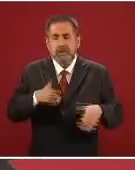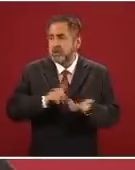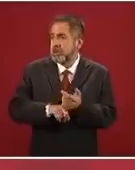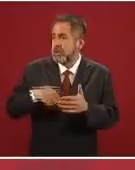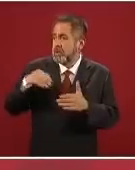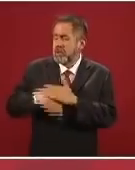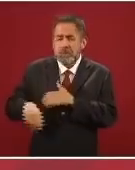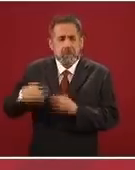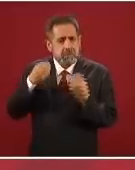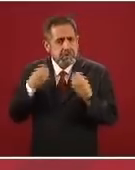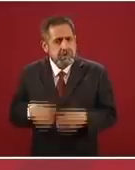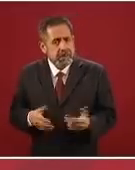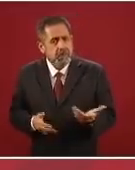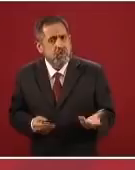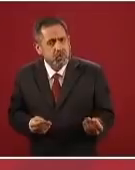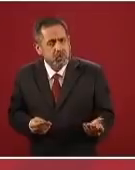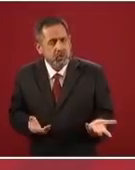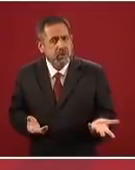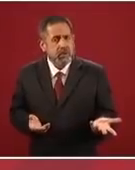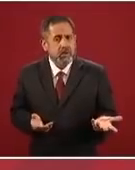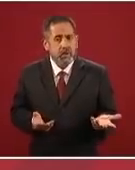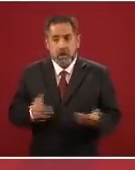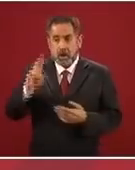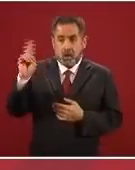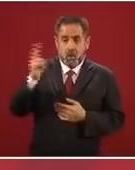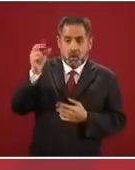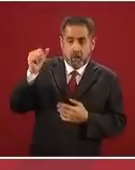muchísimo. Ahora la UNAM